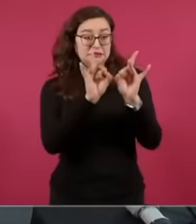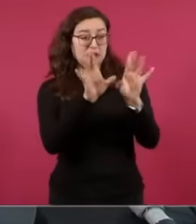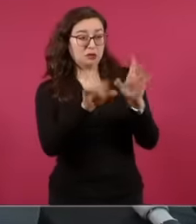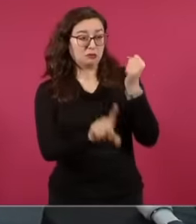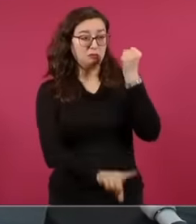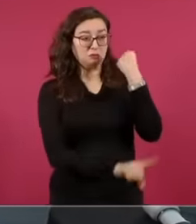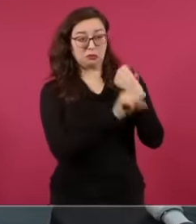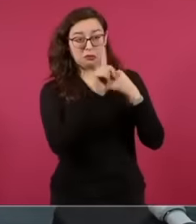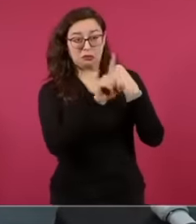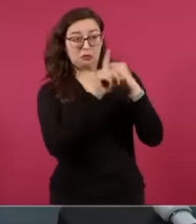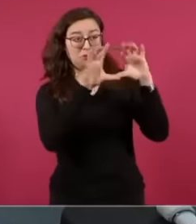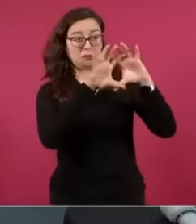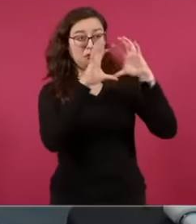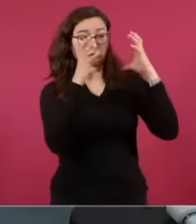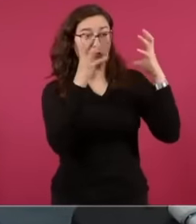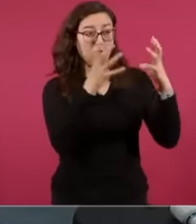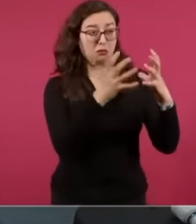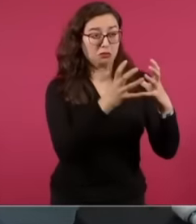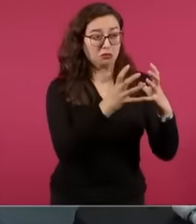contingencia.